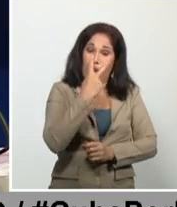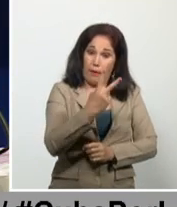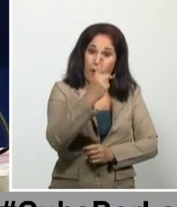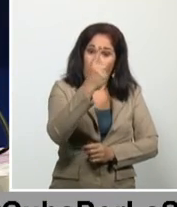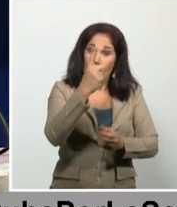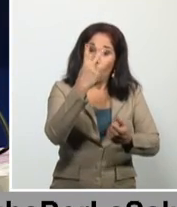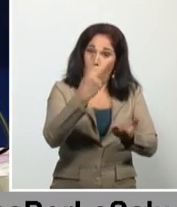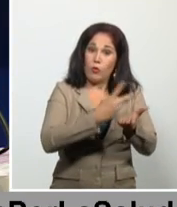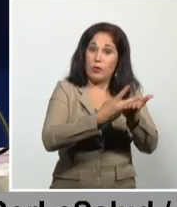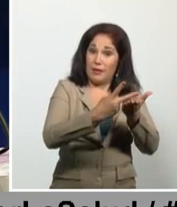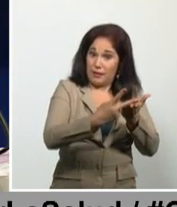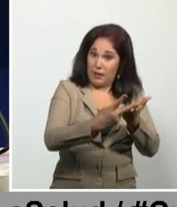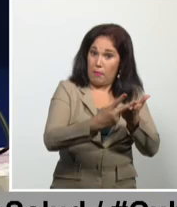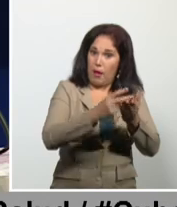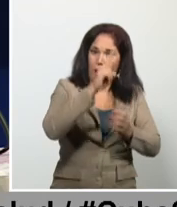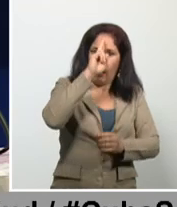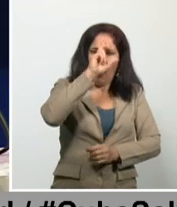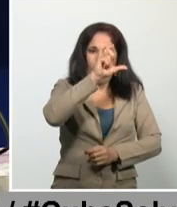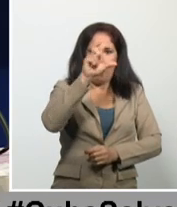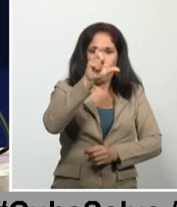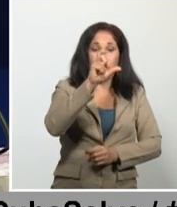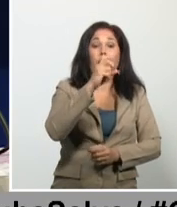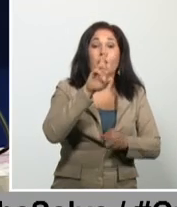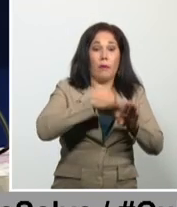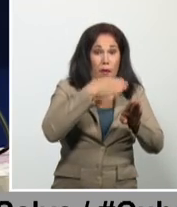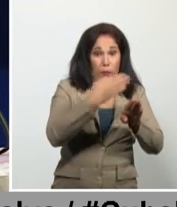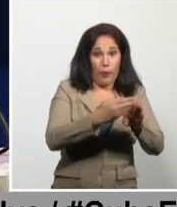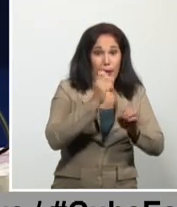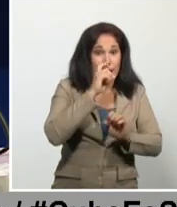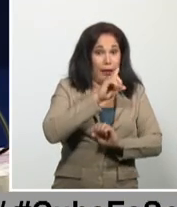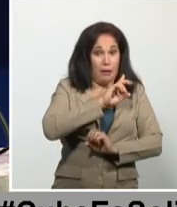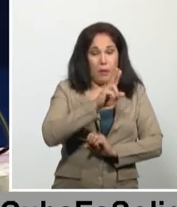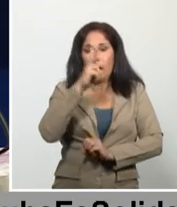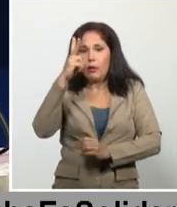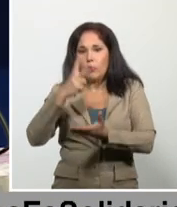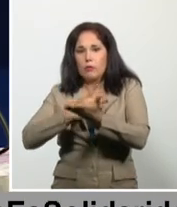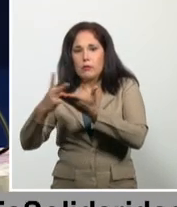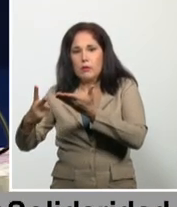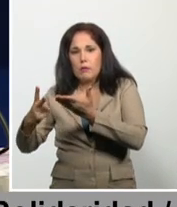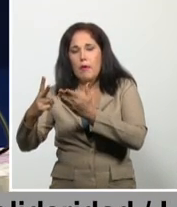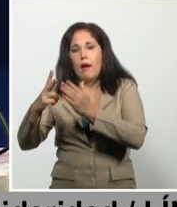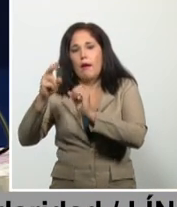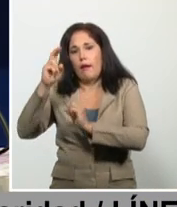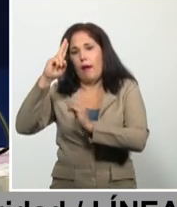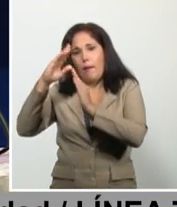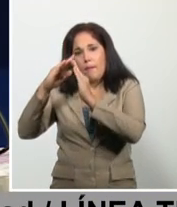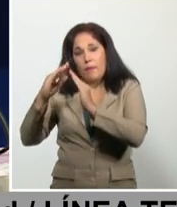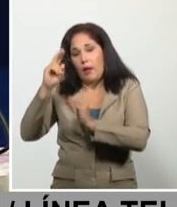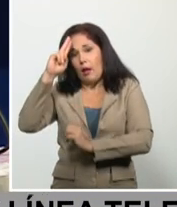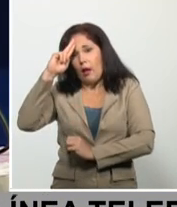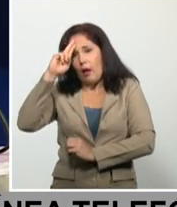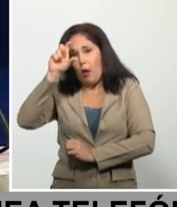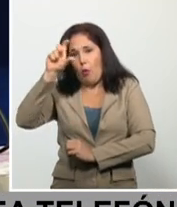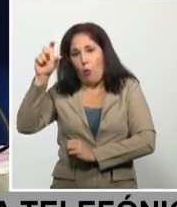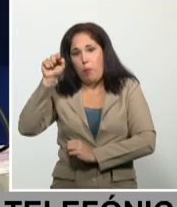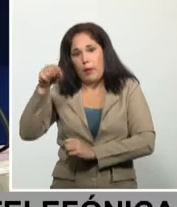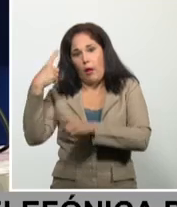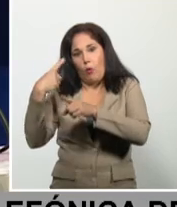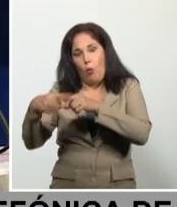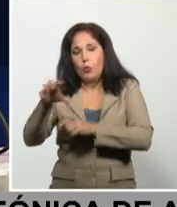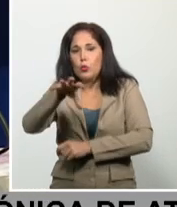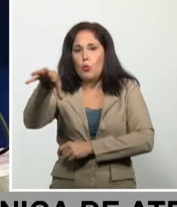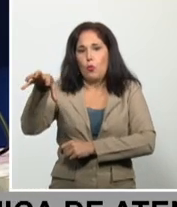es justo el reconocimiento que se le hace a ese personal y a la familia de ese personal, porque se mantienen, reitero, el periodo